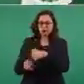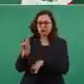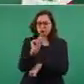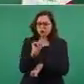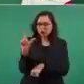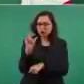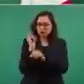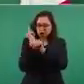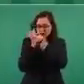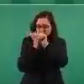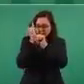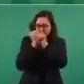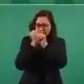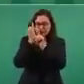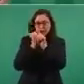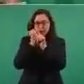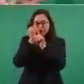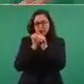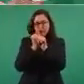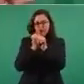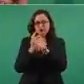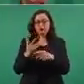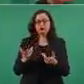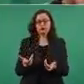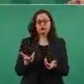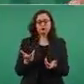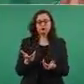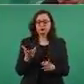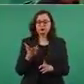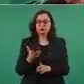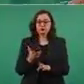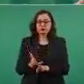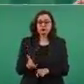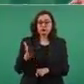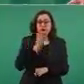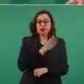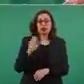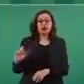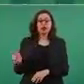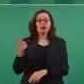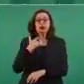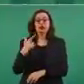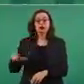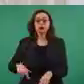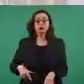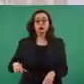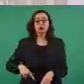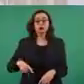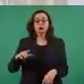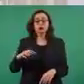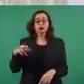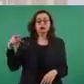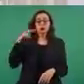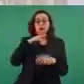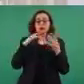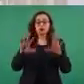nada de lo que hicieron en la pasada administración